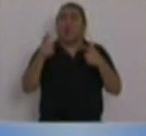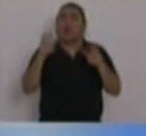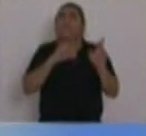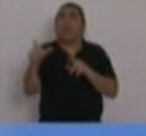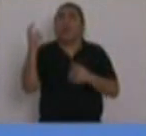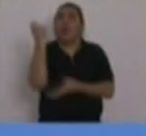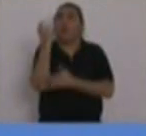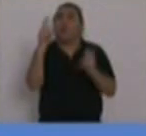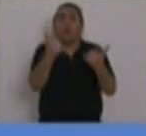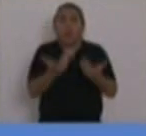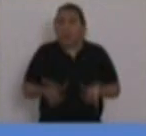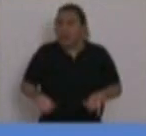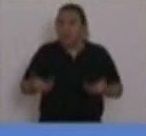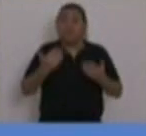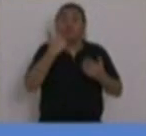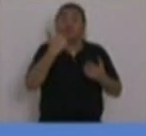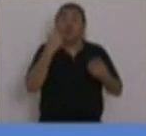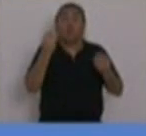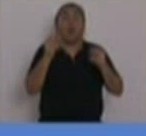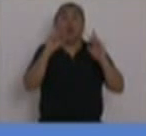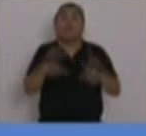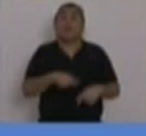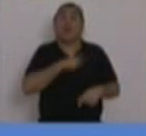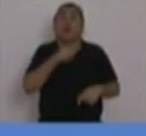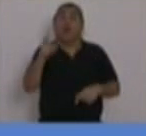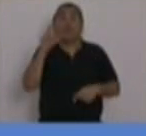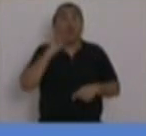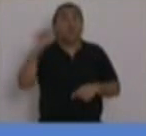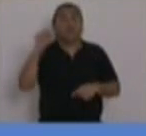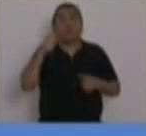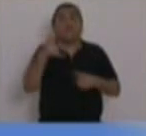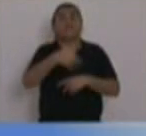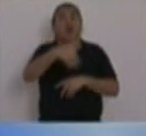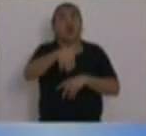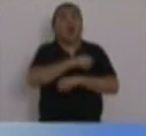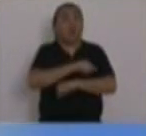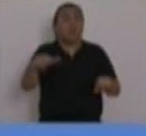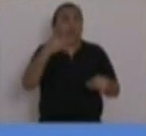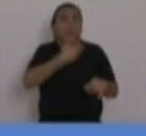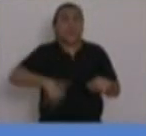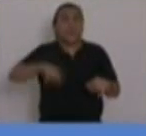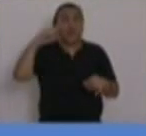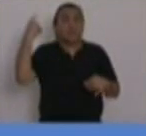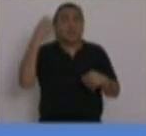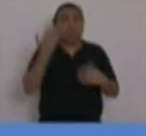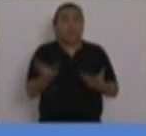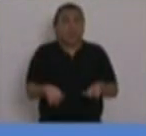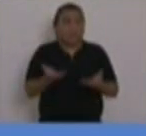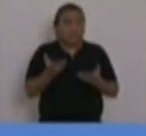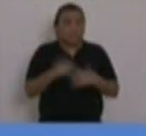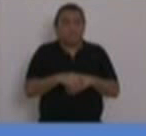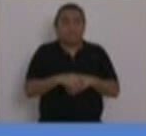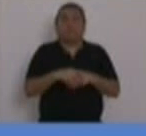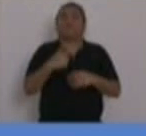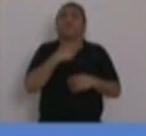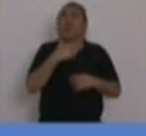recibió de deuda externa 240.000 millones de dólares. Entonces, si eso no es deuda, ¿qué es la deuda? Recibió un déficit de alrededor de